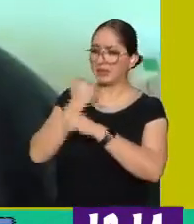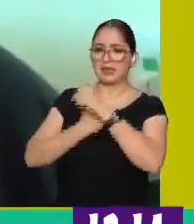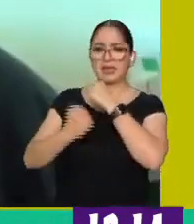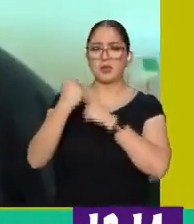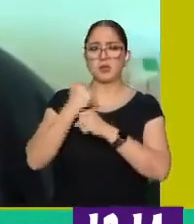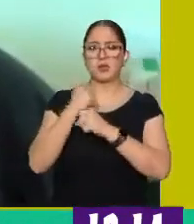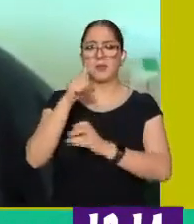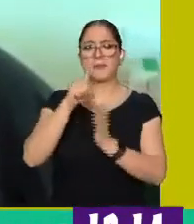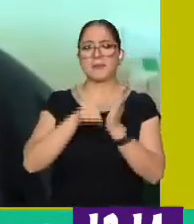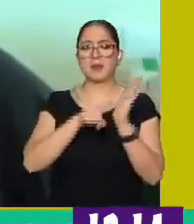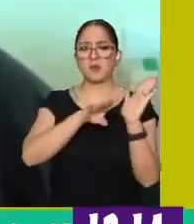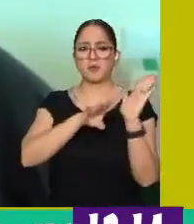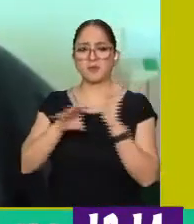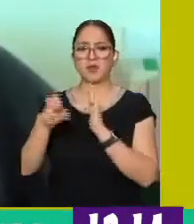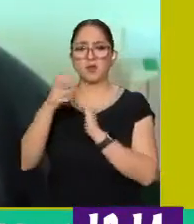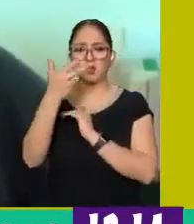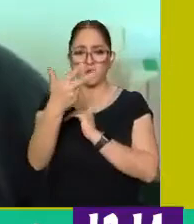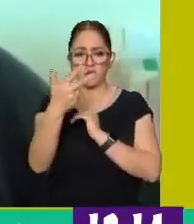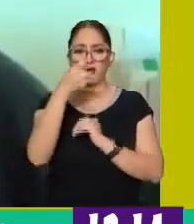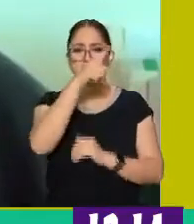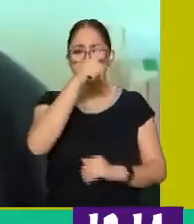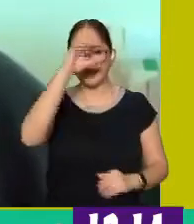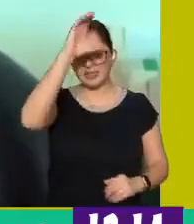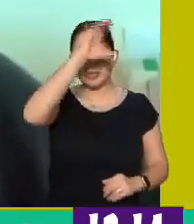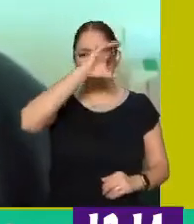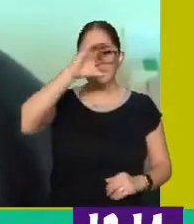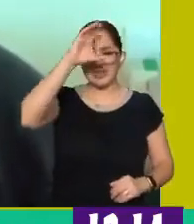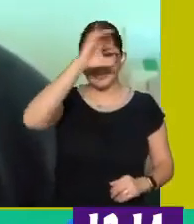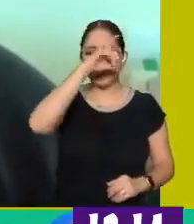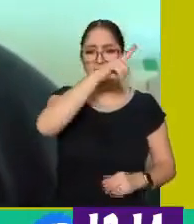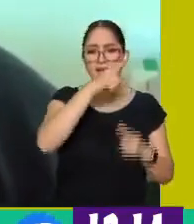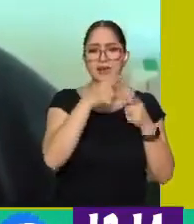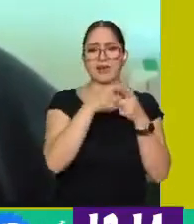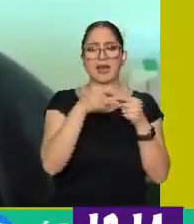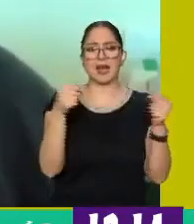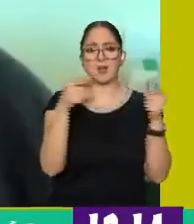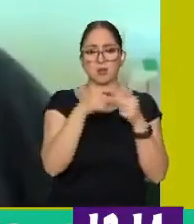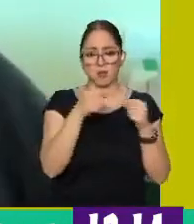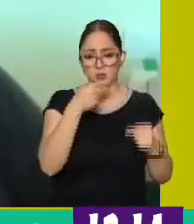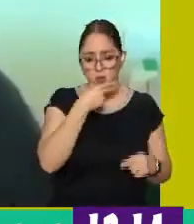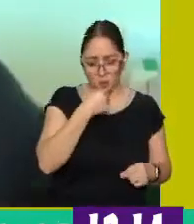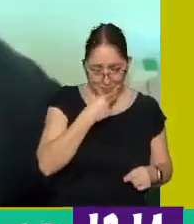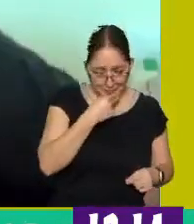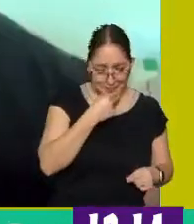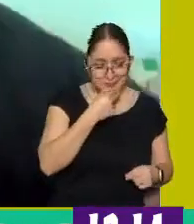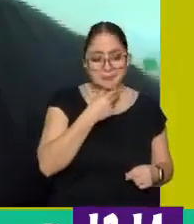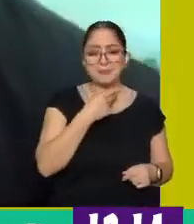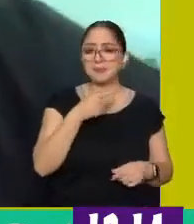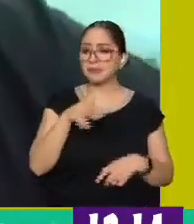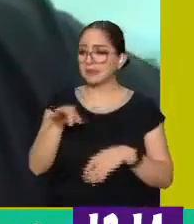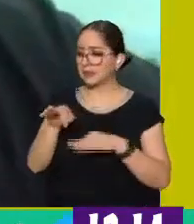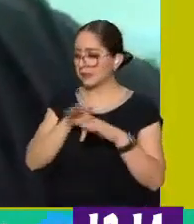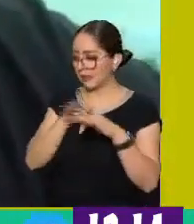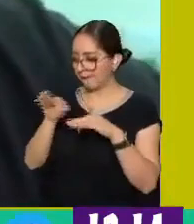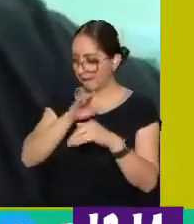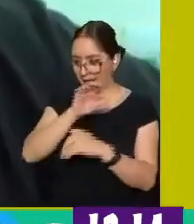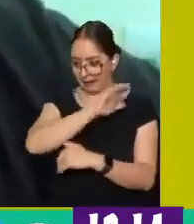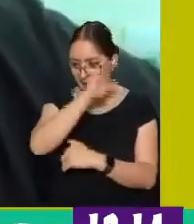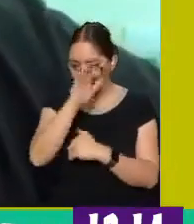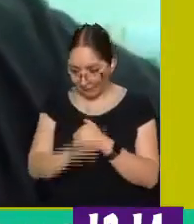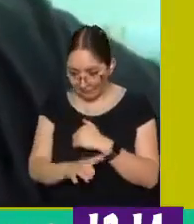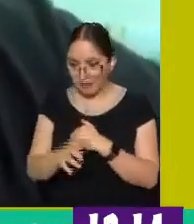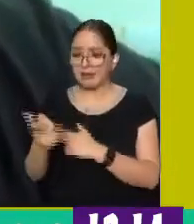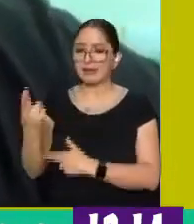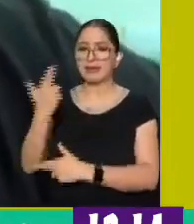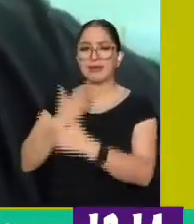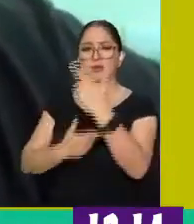un científico japonés llamado Tepeyidaba Ikeda, él llegaba a su casa después del trabajo y ahí su esposa le tenía